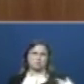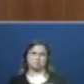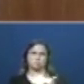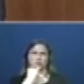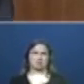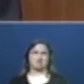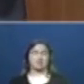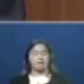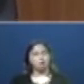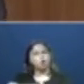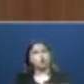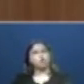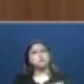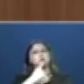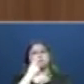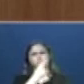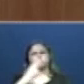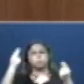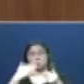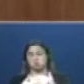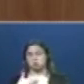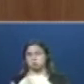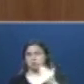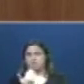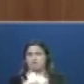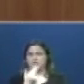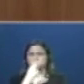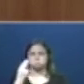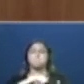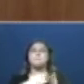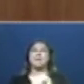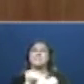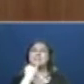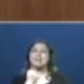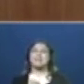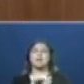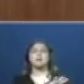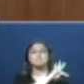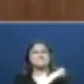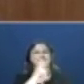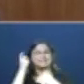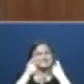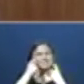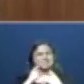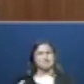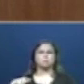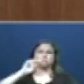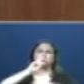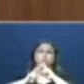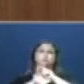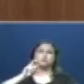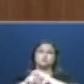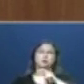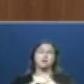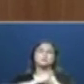gobierno ha anunciado que va a hacer pública esa planificación en los próximos días con ella entre otras cuestiones va a tratar de dar solución a un problema